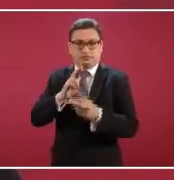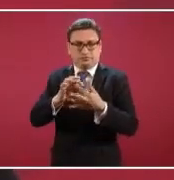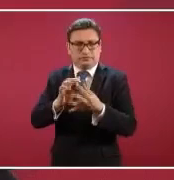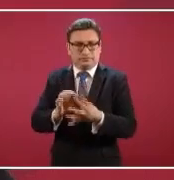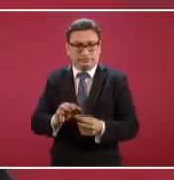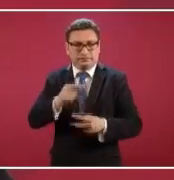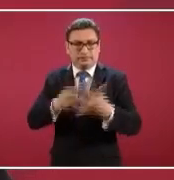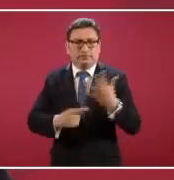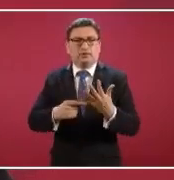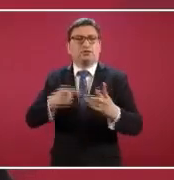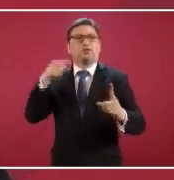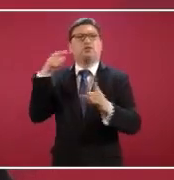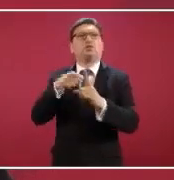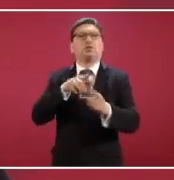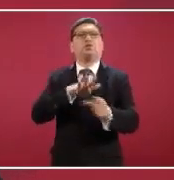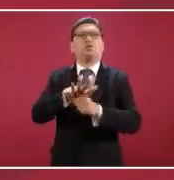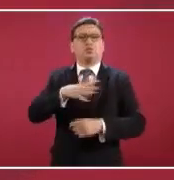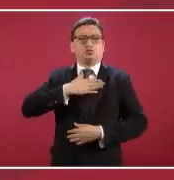que se haga justicia.